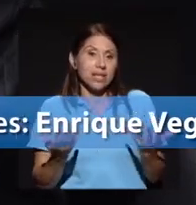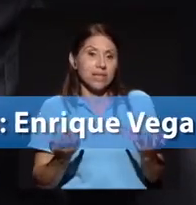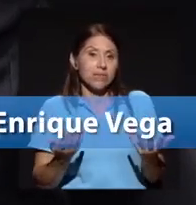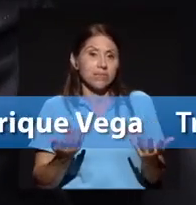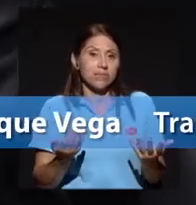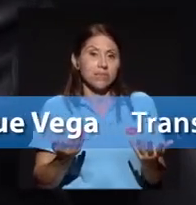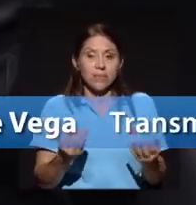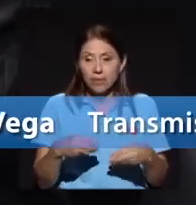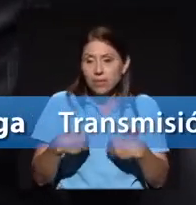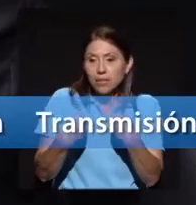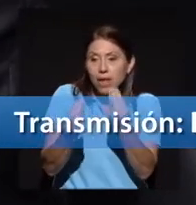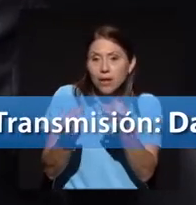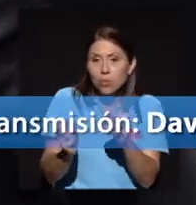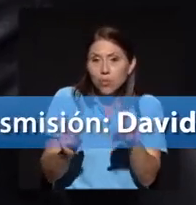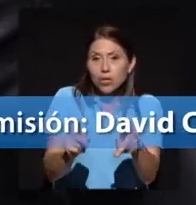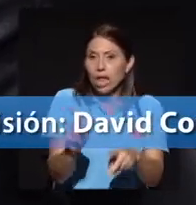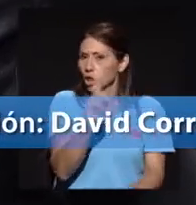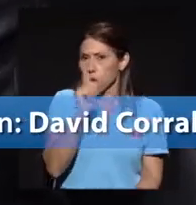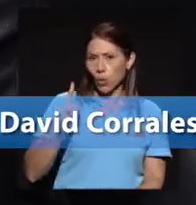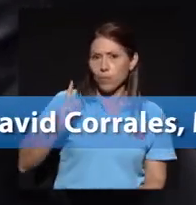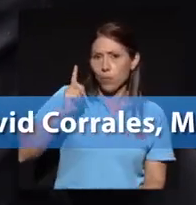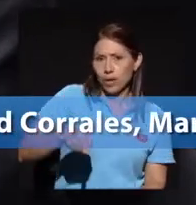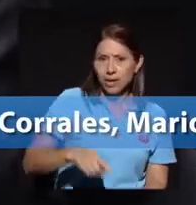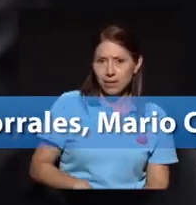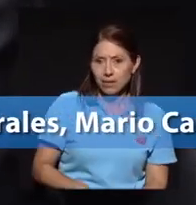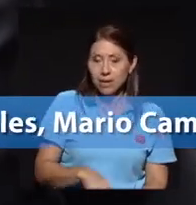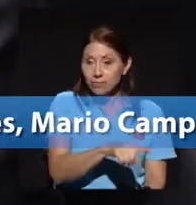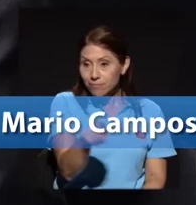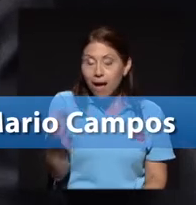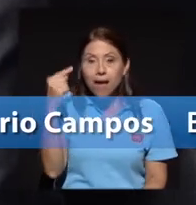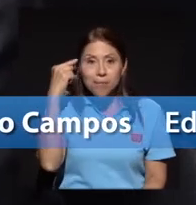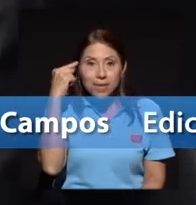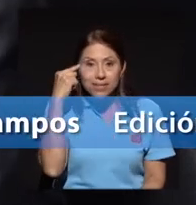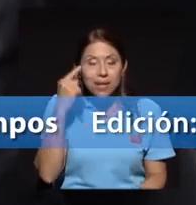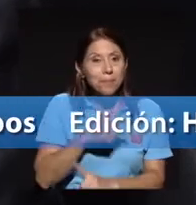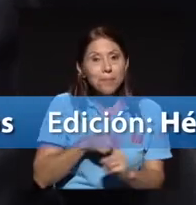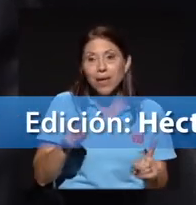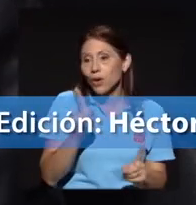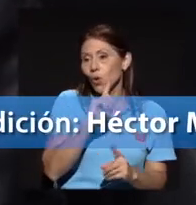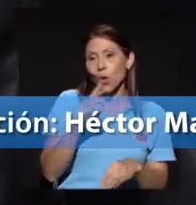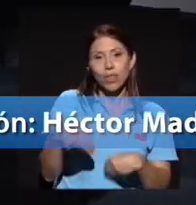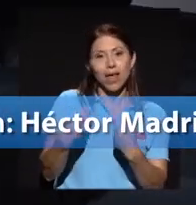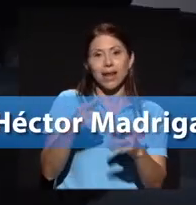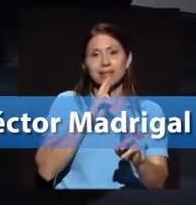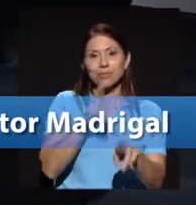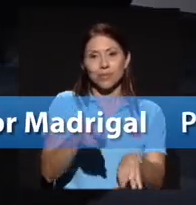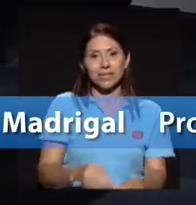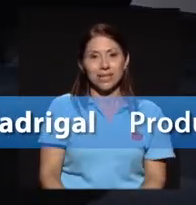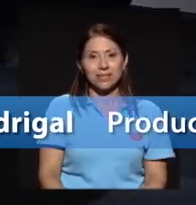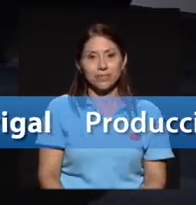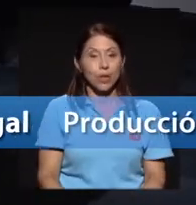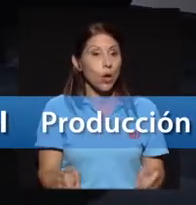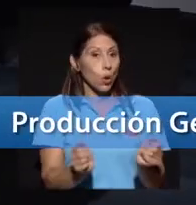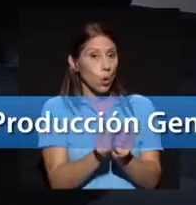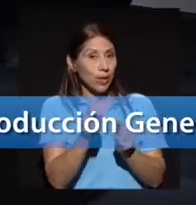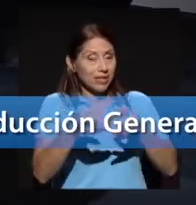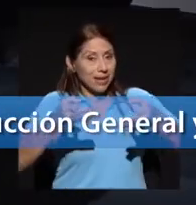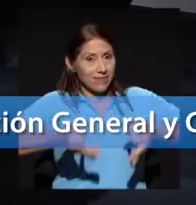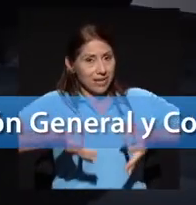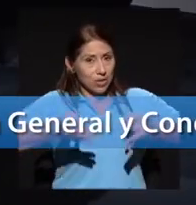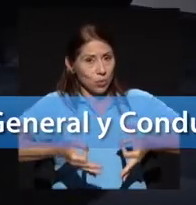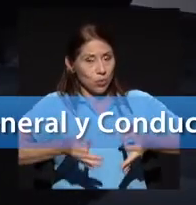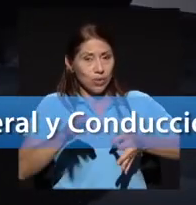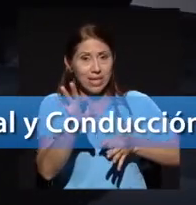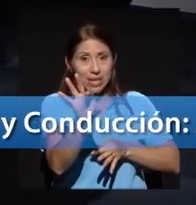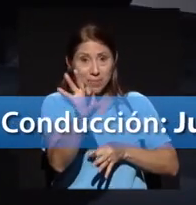imponer hacer pensar pero no dar la respuesta con esa rectitud invitamos a